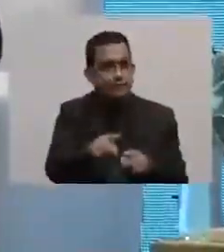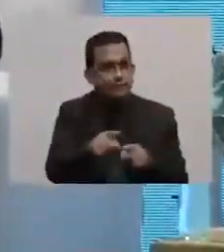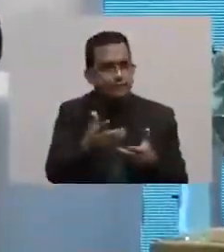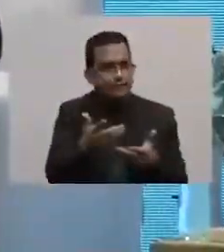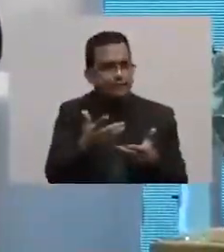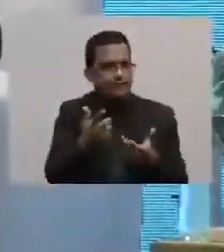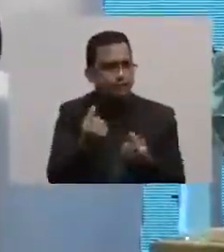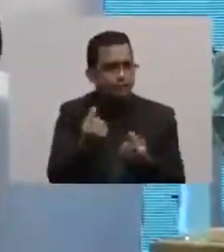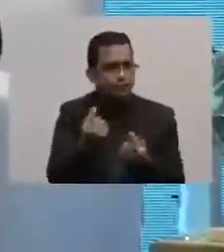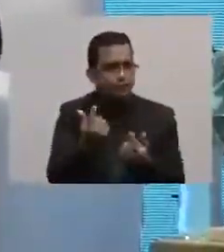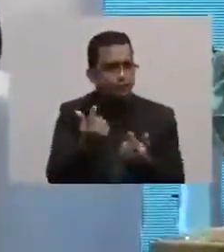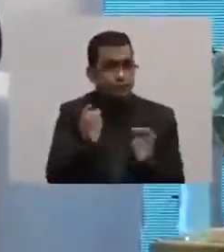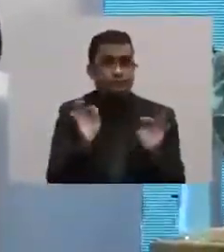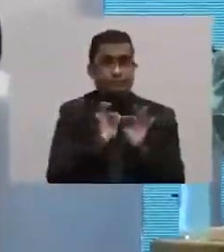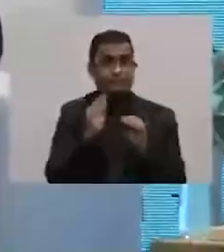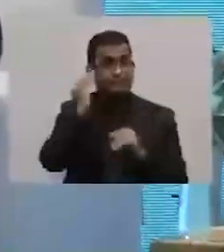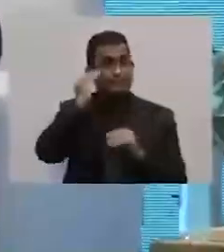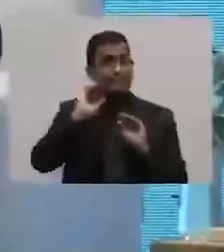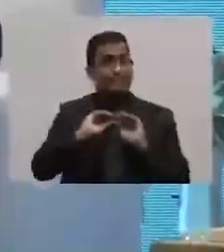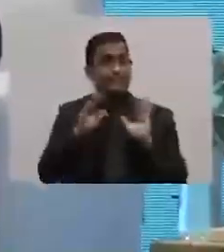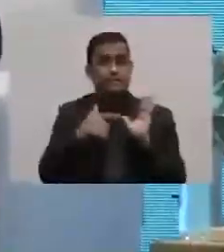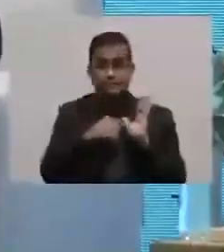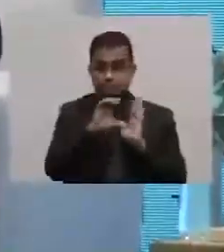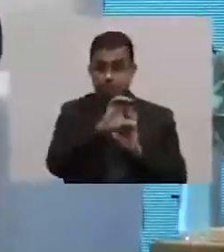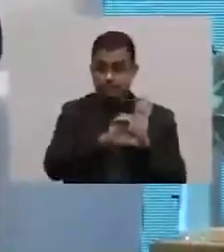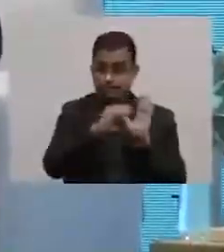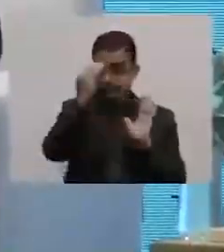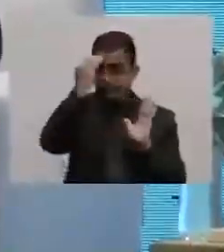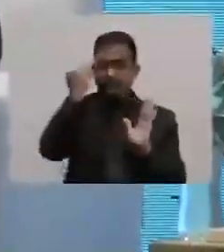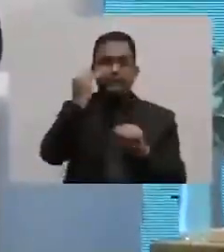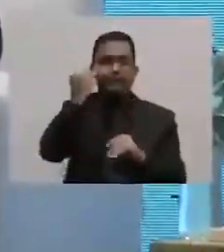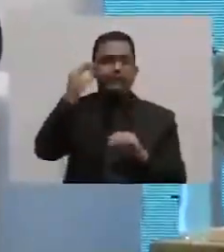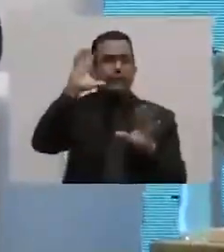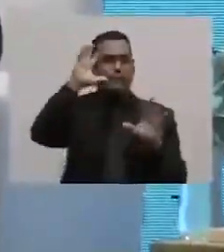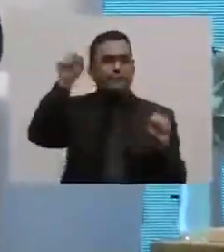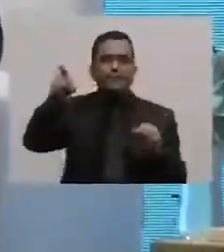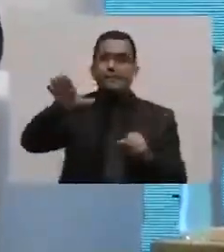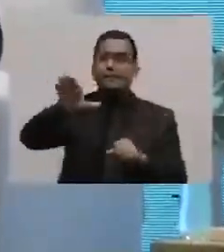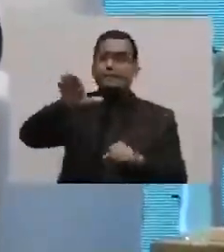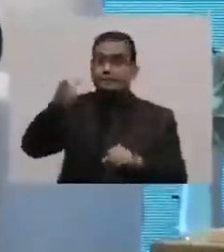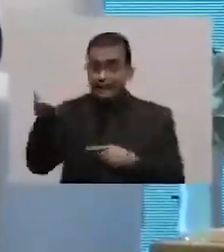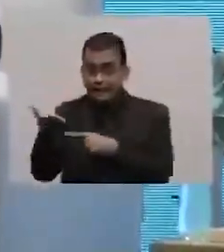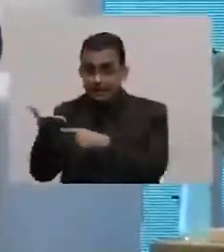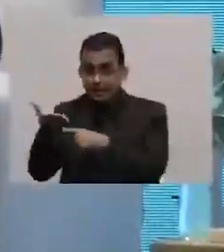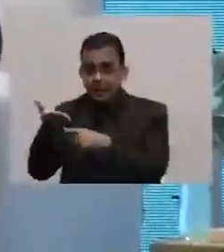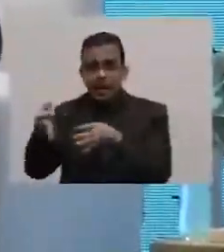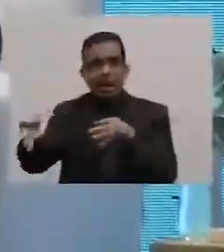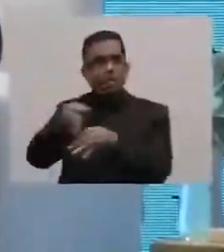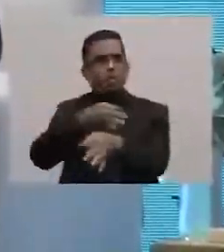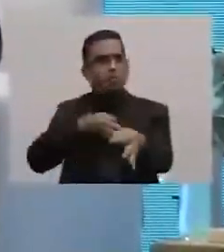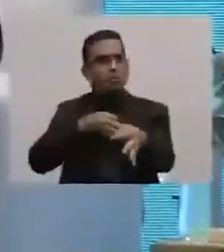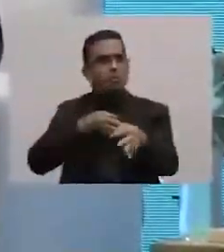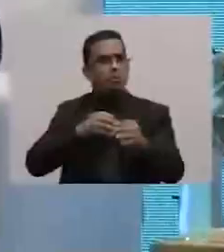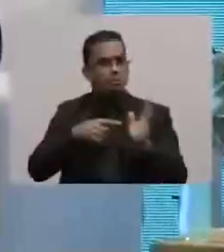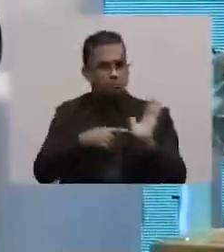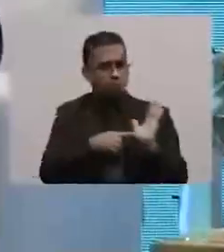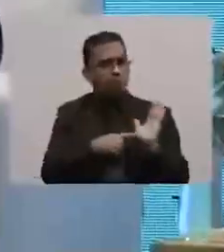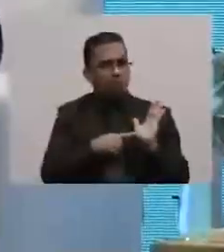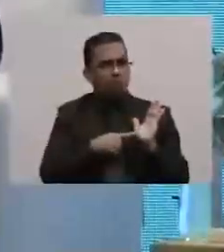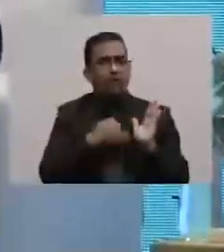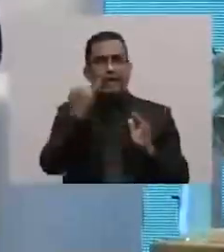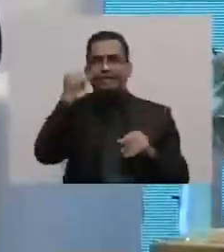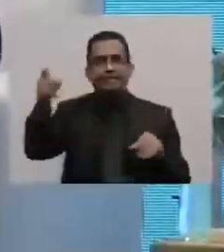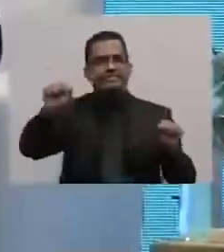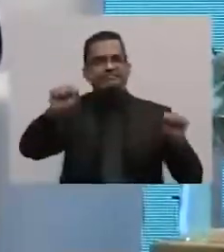autoridades nacionales. Porque constitucionalmente sabemos que si un presidente muere, ¿cómo lo sustituimos? O si renuncia, ¿cómo